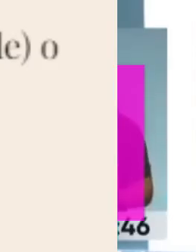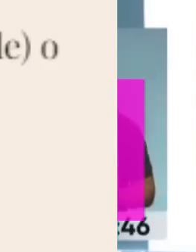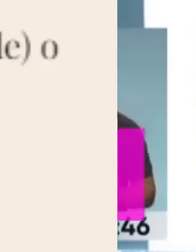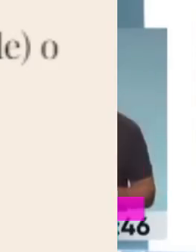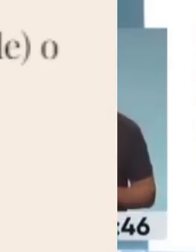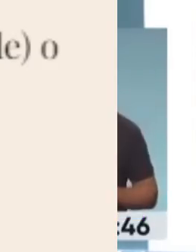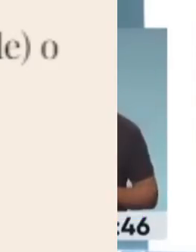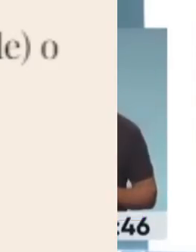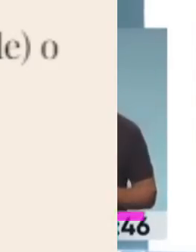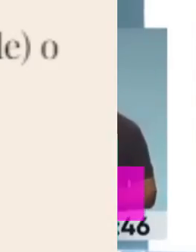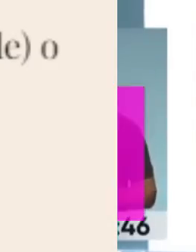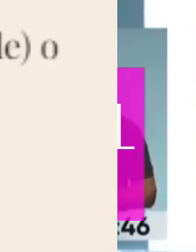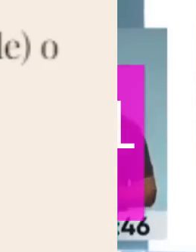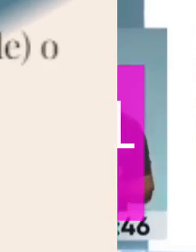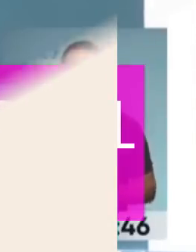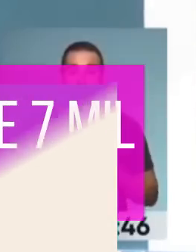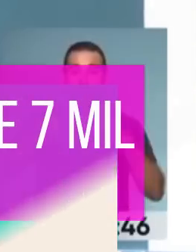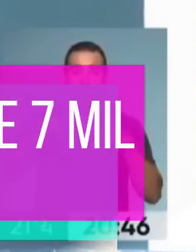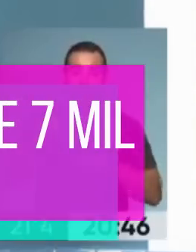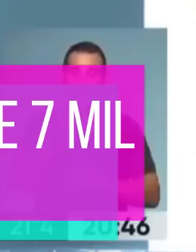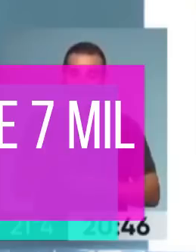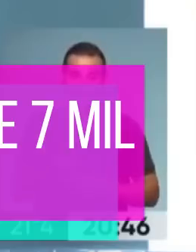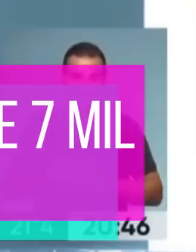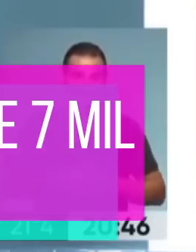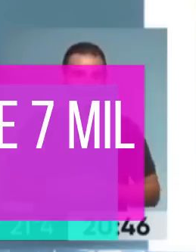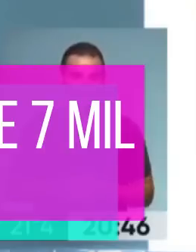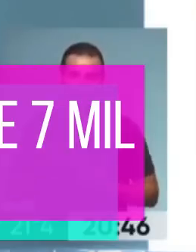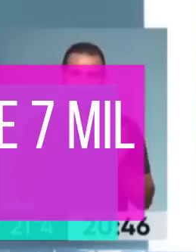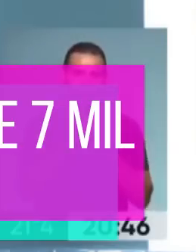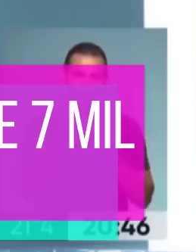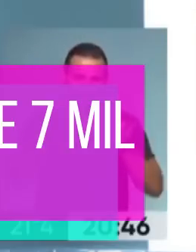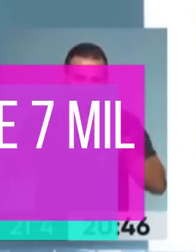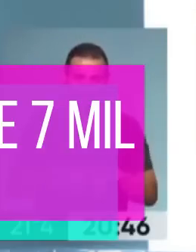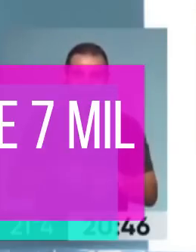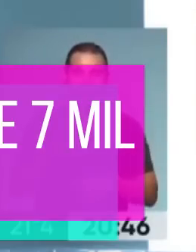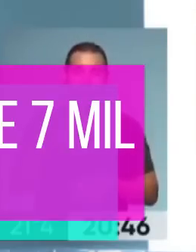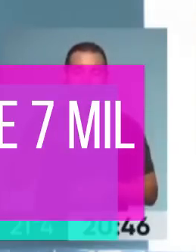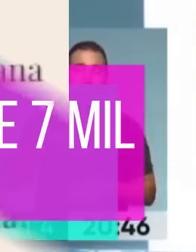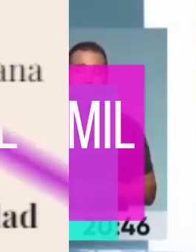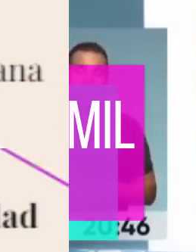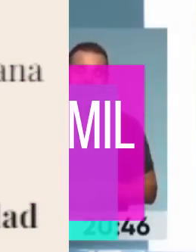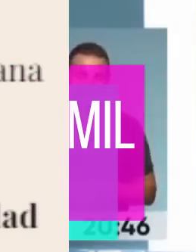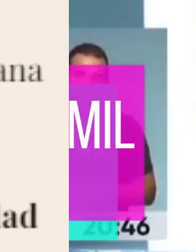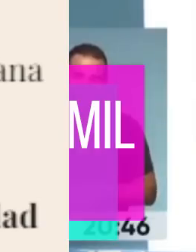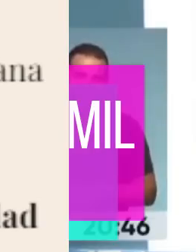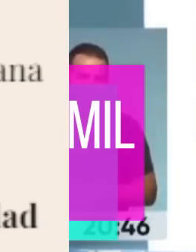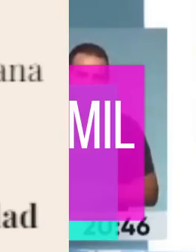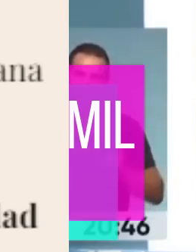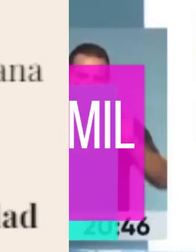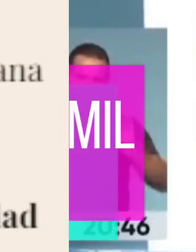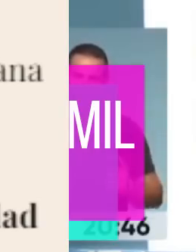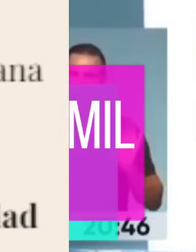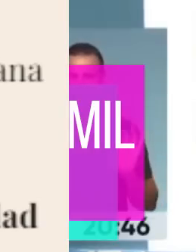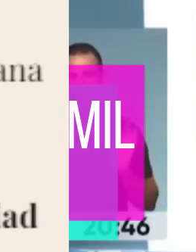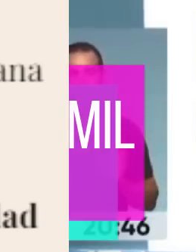registrarte y dar la fe de vida con reconocimiento facial. Para hacerla en el banco Santander, que la podés hacer también 100% online, tenés